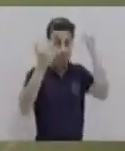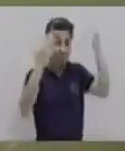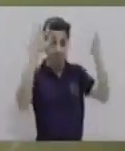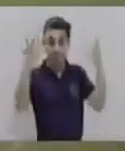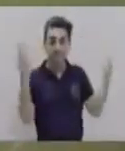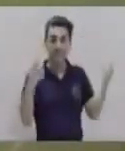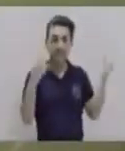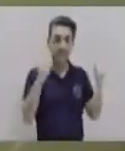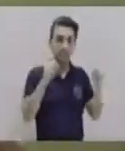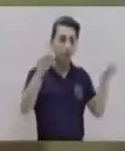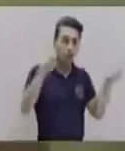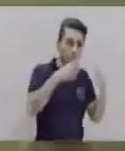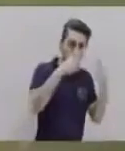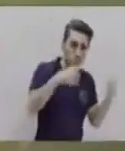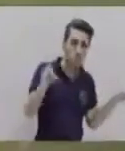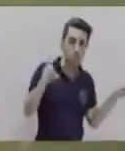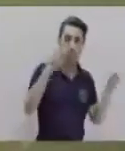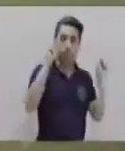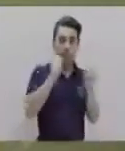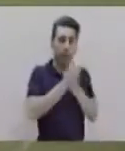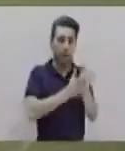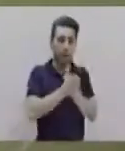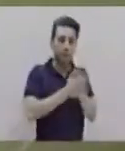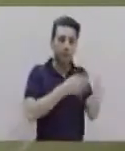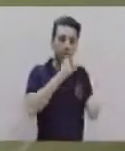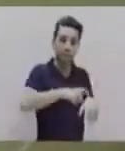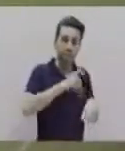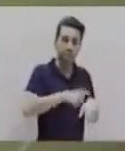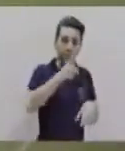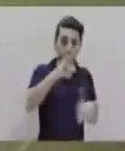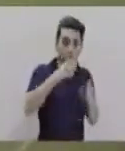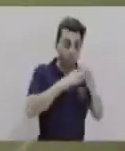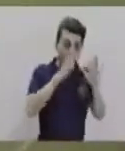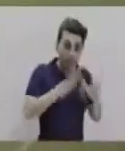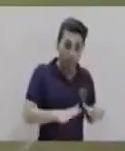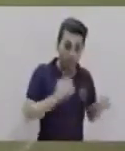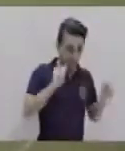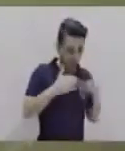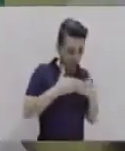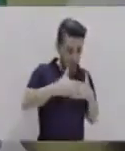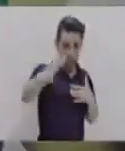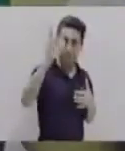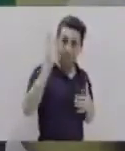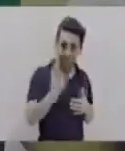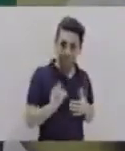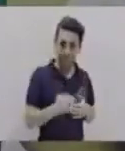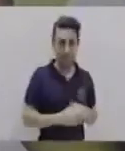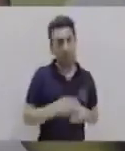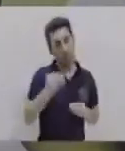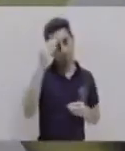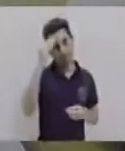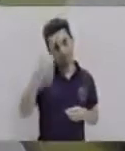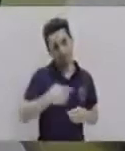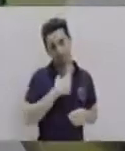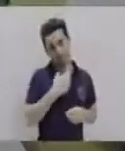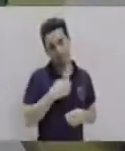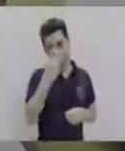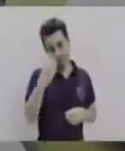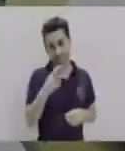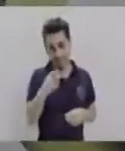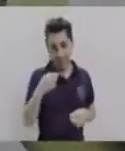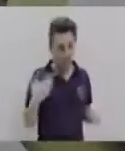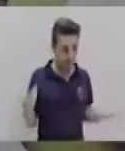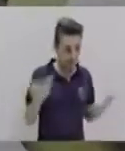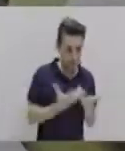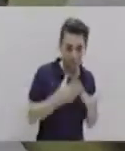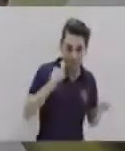crear música, para aprovechar el tiempo y los recursos que tienes en casa para salir adelante. Muchas gracias, profe, nuevamente por haber